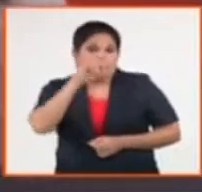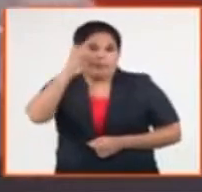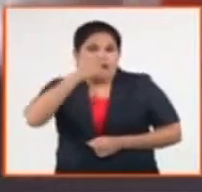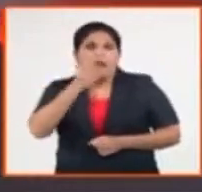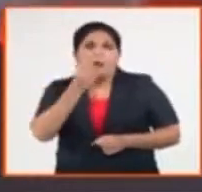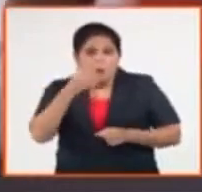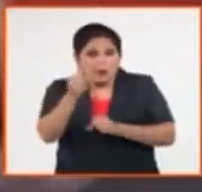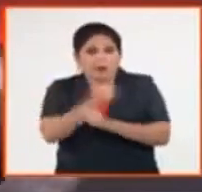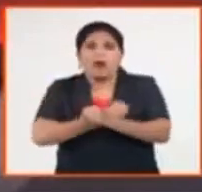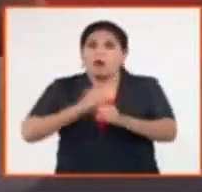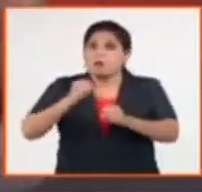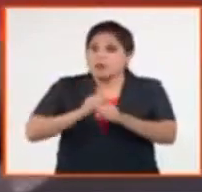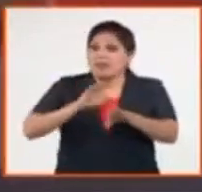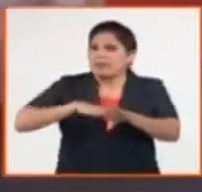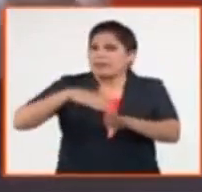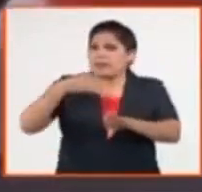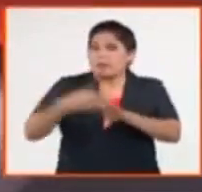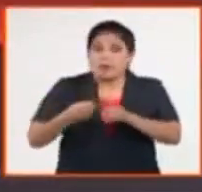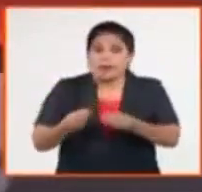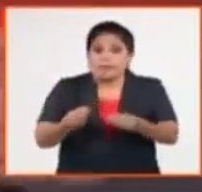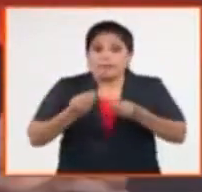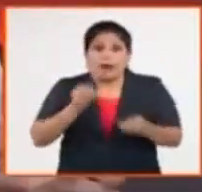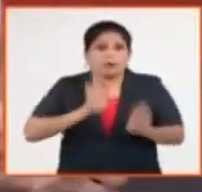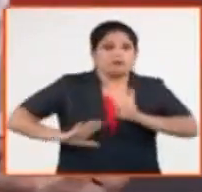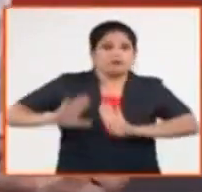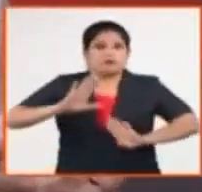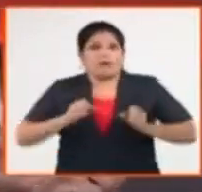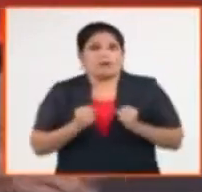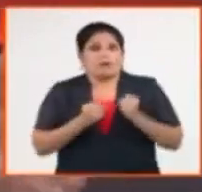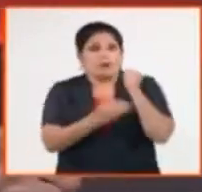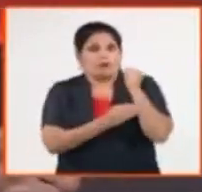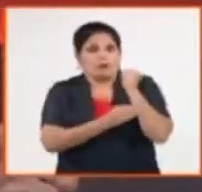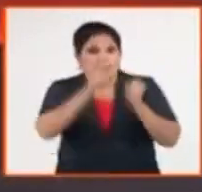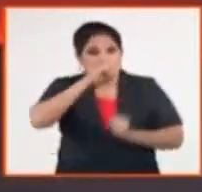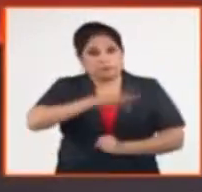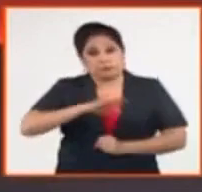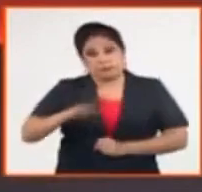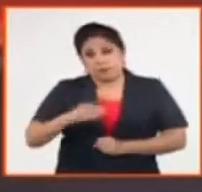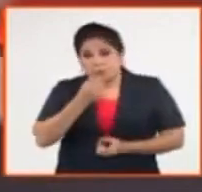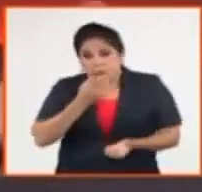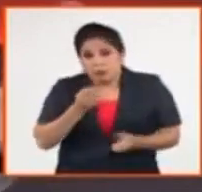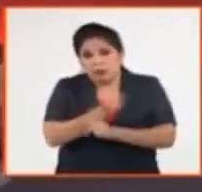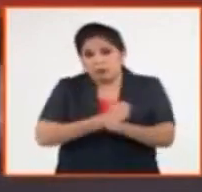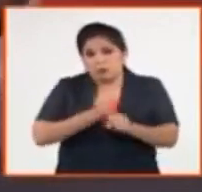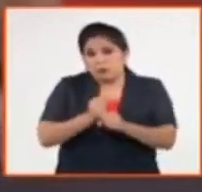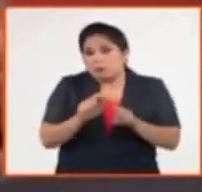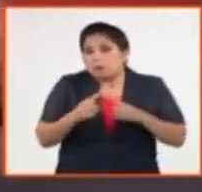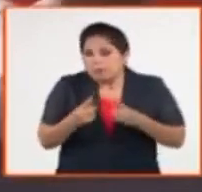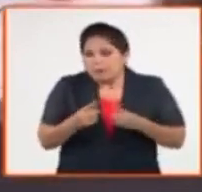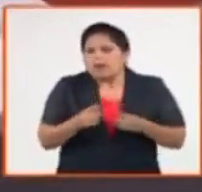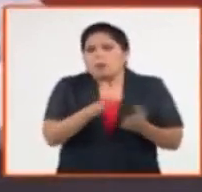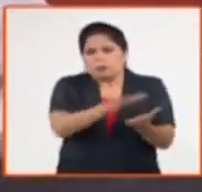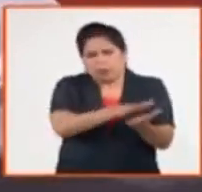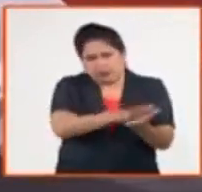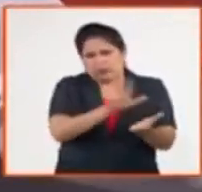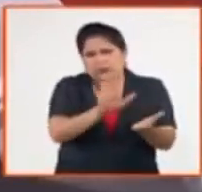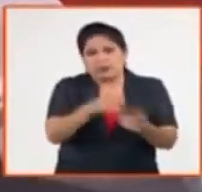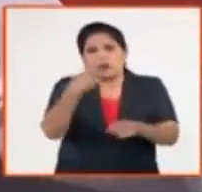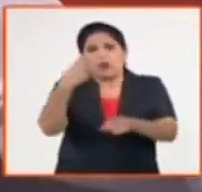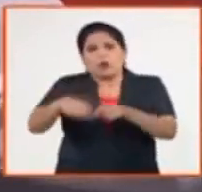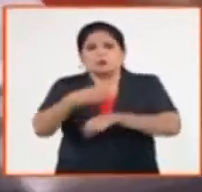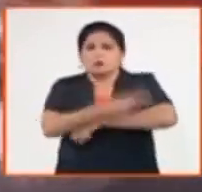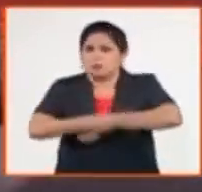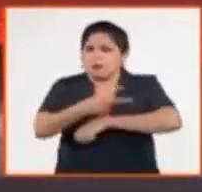utilizada en una estrategia posterior de refuerzo en población pediátrica también, pero para utilizarla en otros países que la